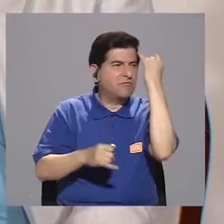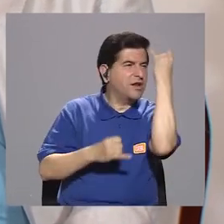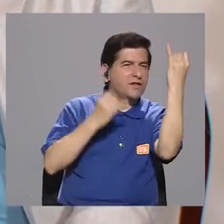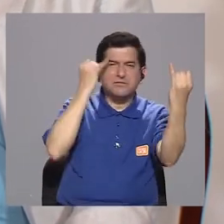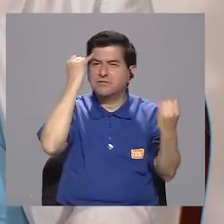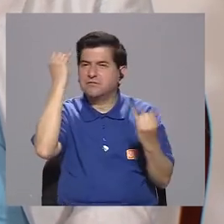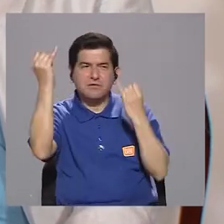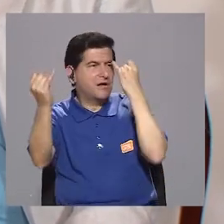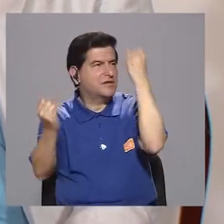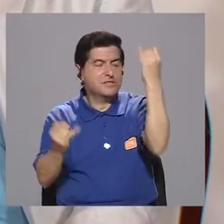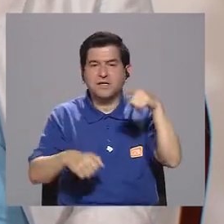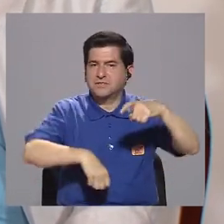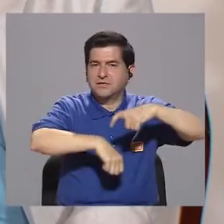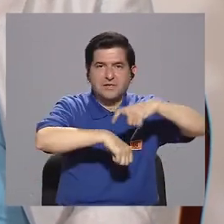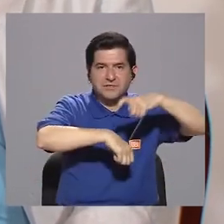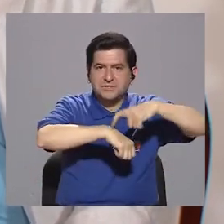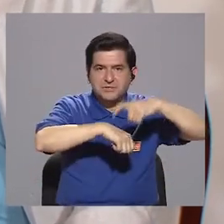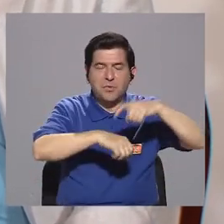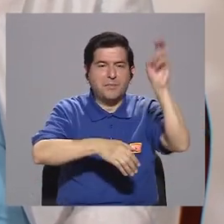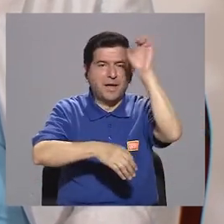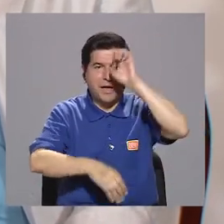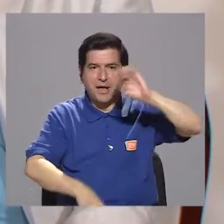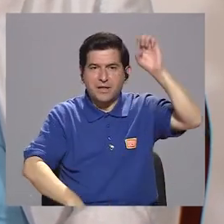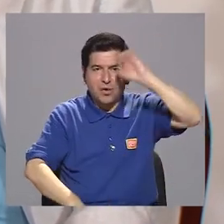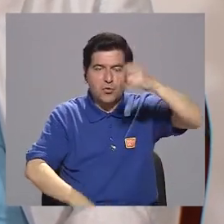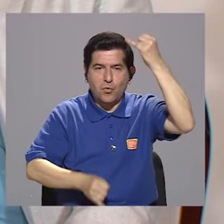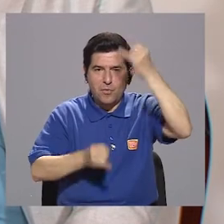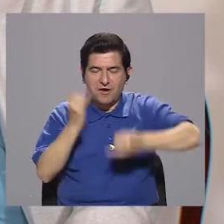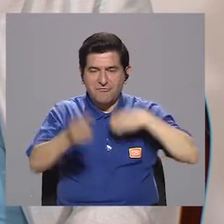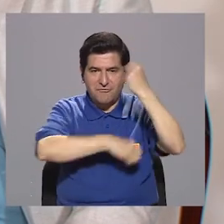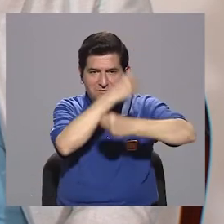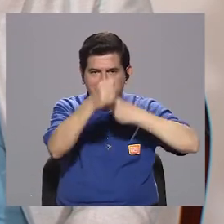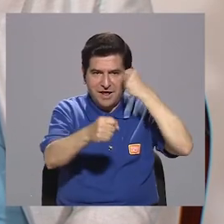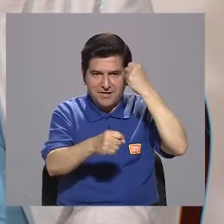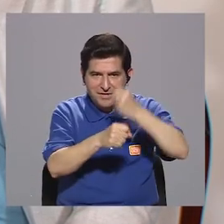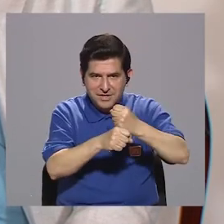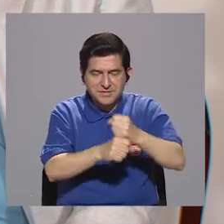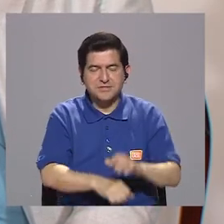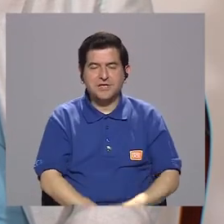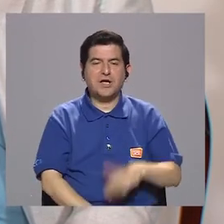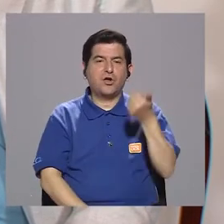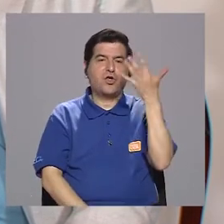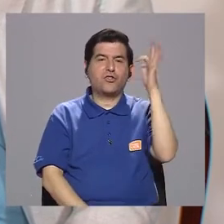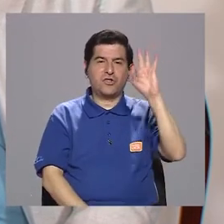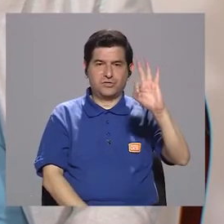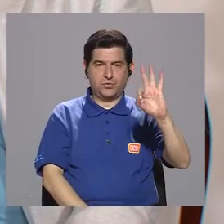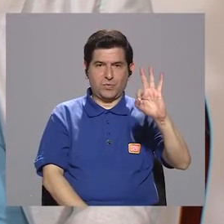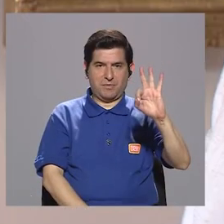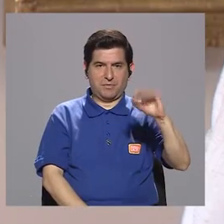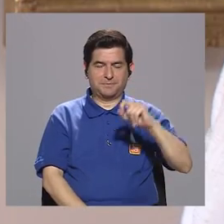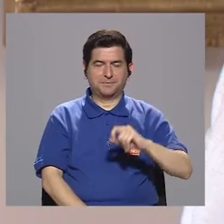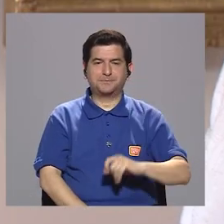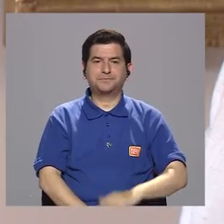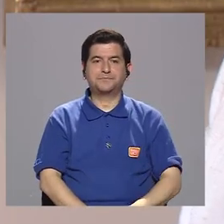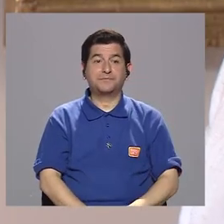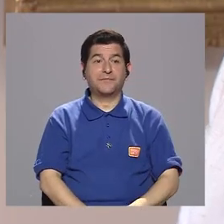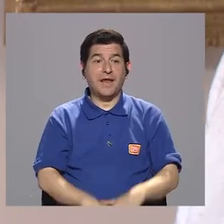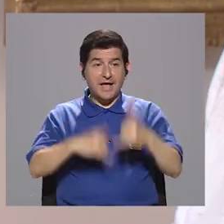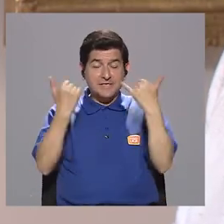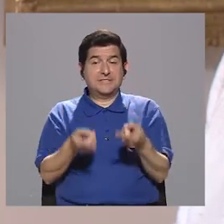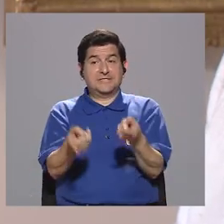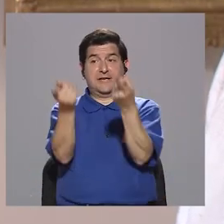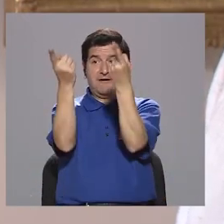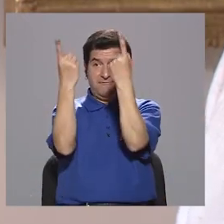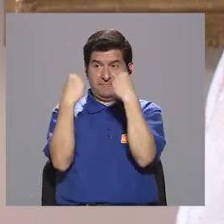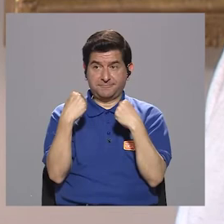corrientes que había en la Europa de finales del siglo XIX. Cuando llega a